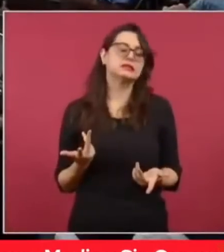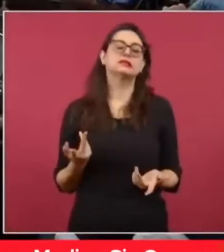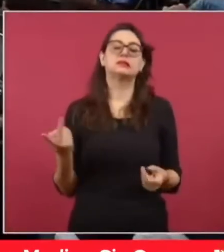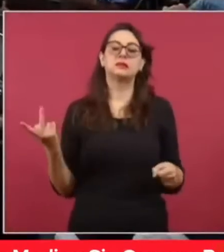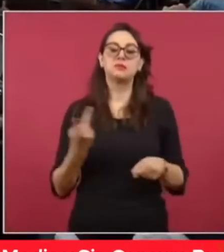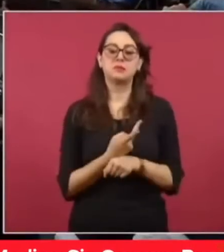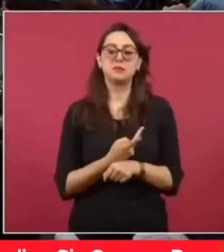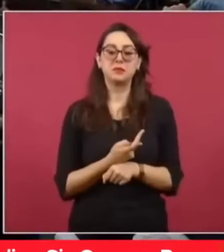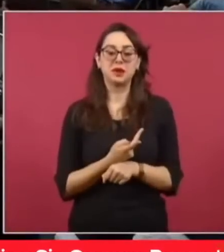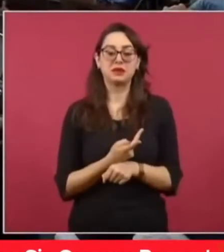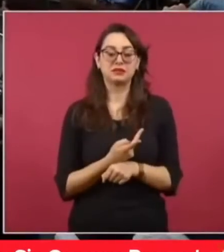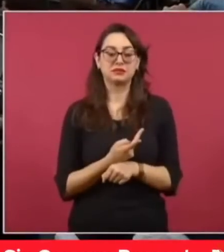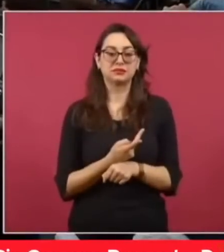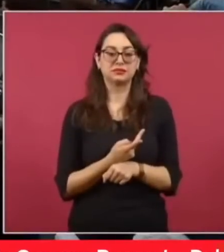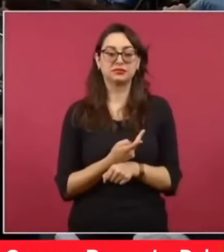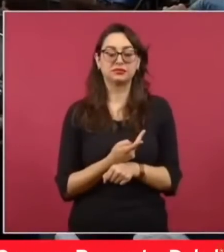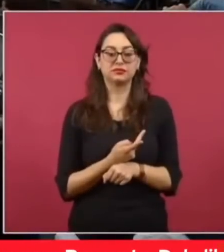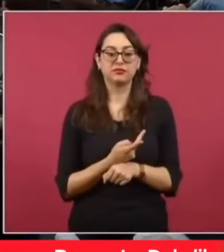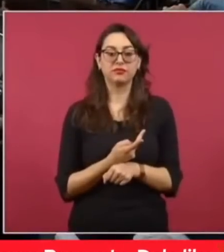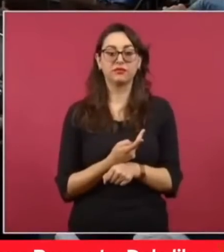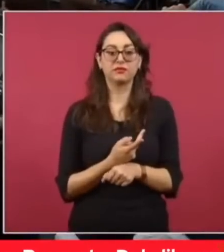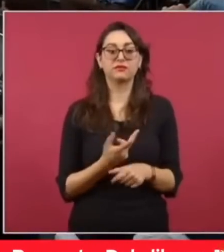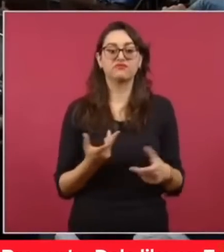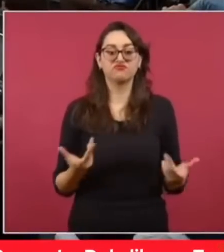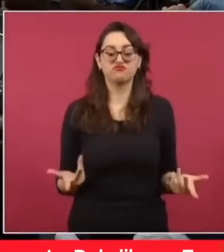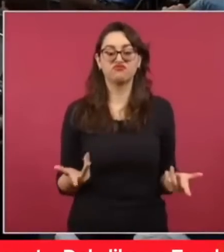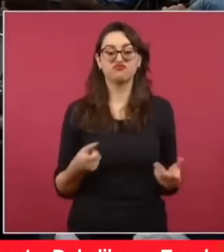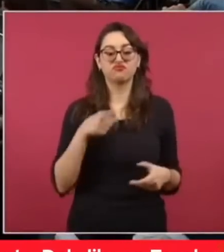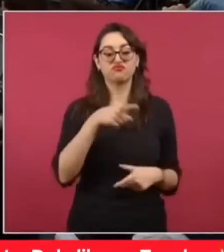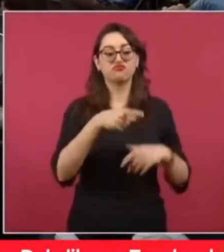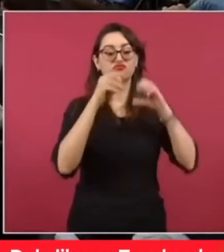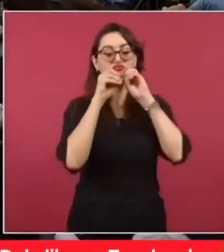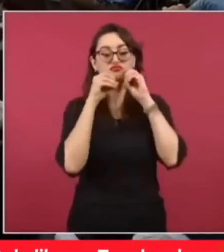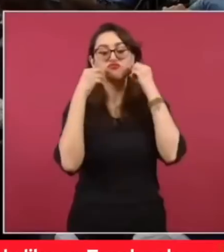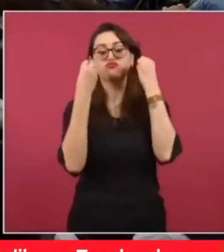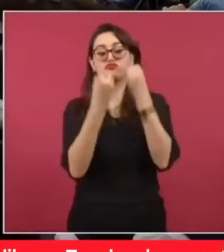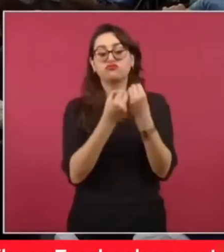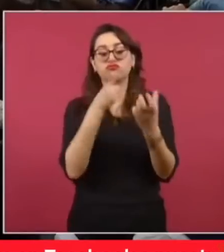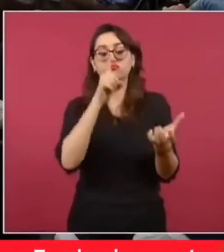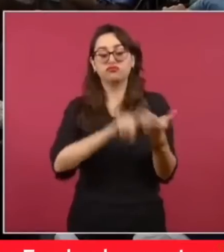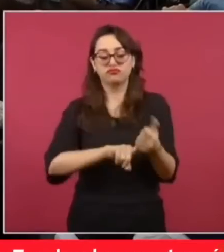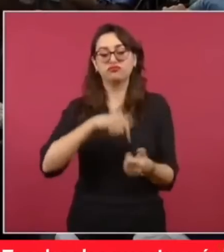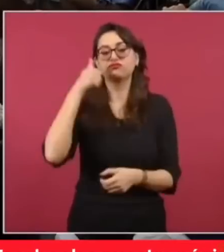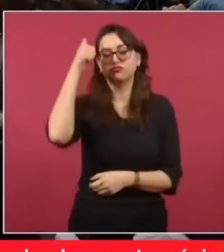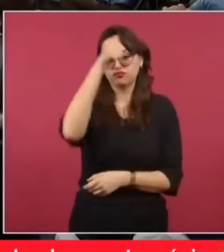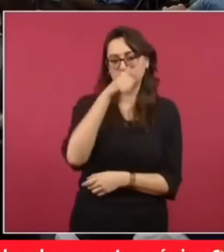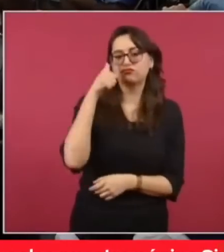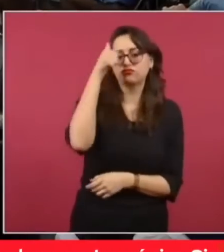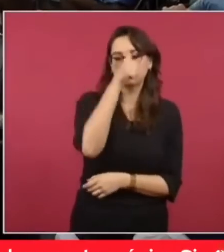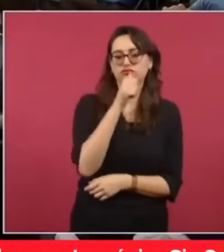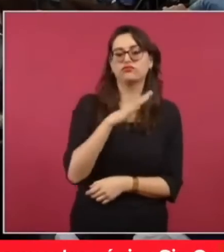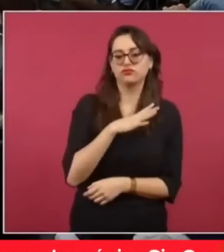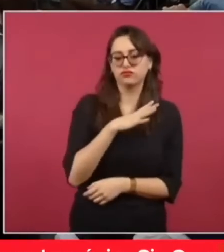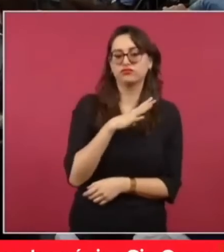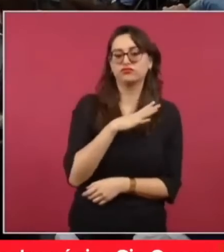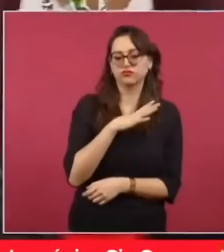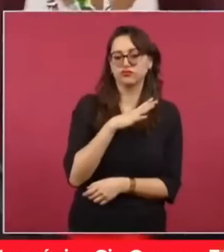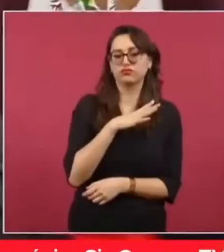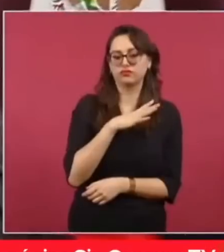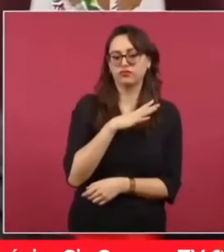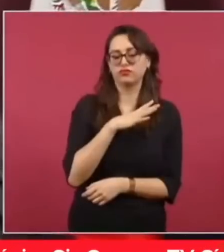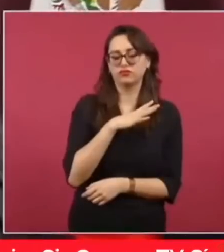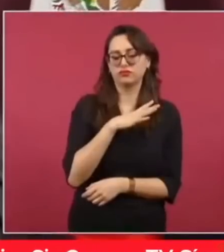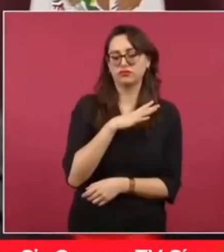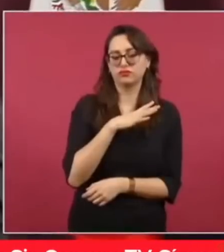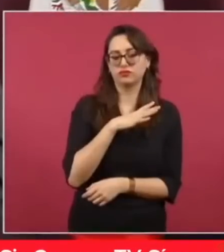sacerdotes, no los que asesinaron, sino los de las organizaciones de defensa